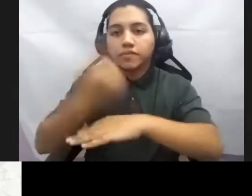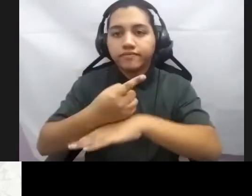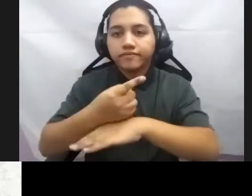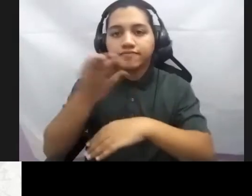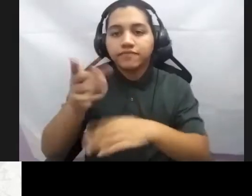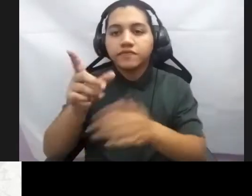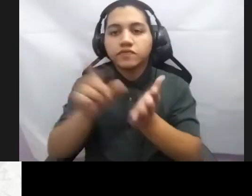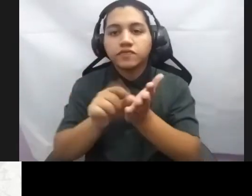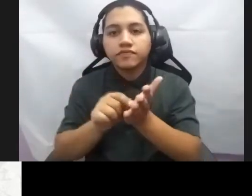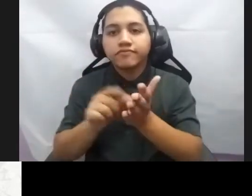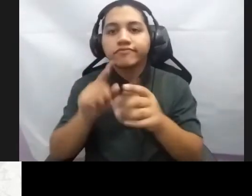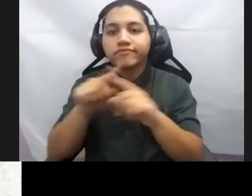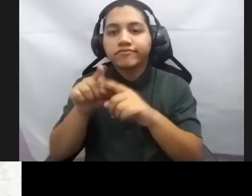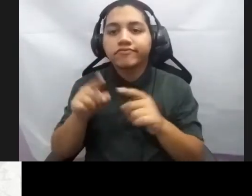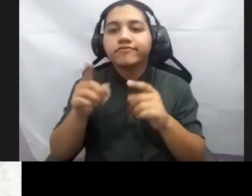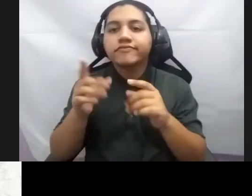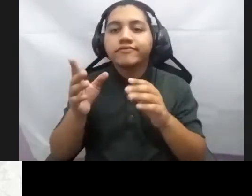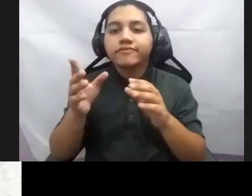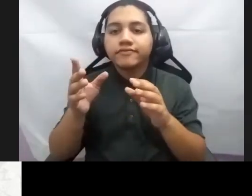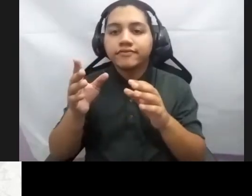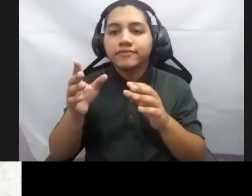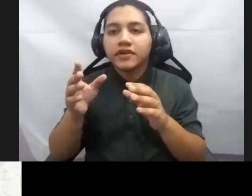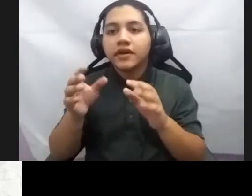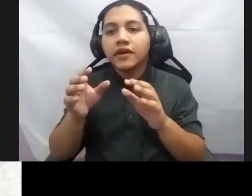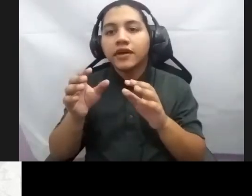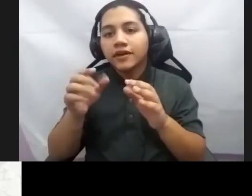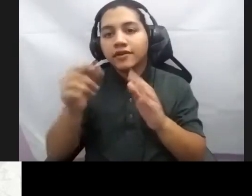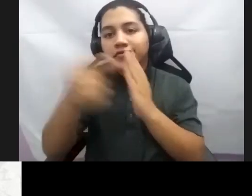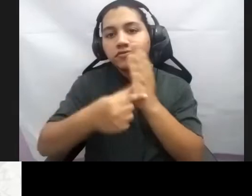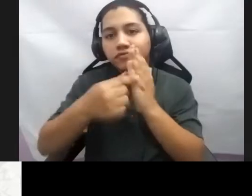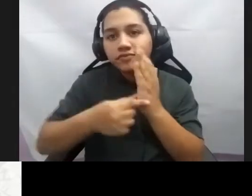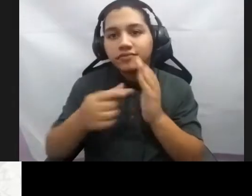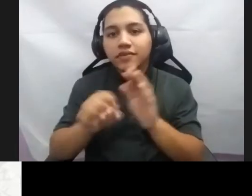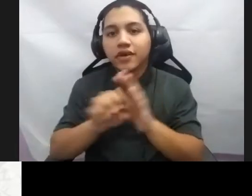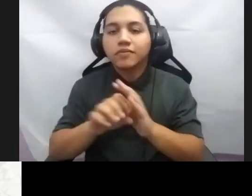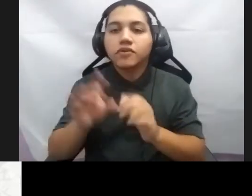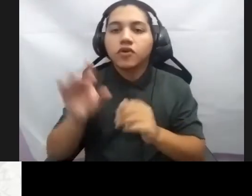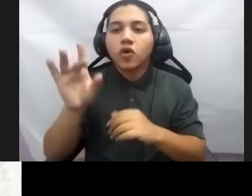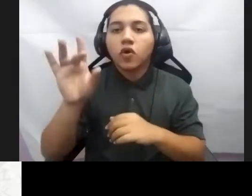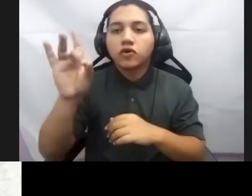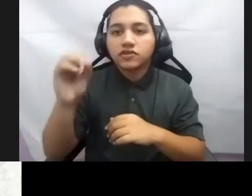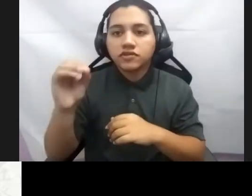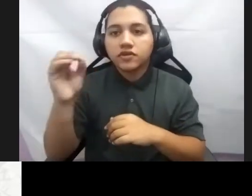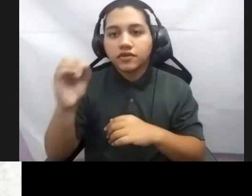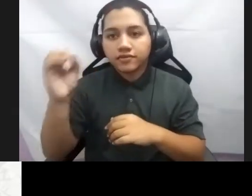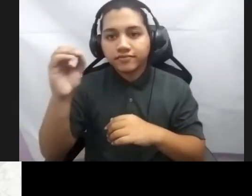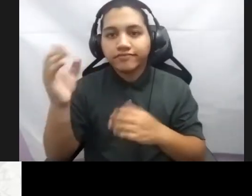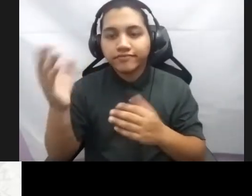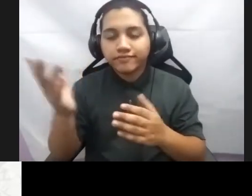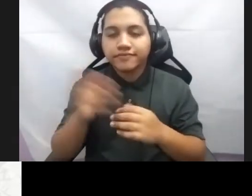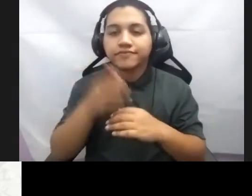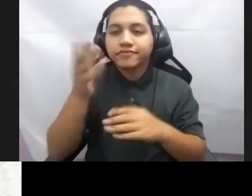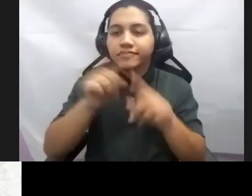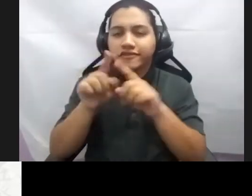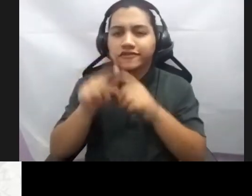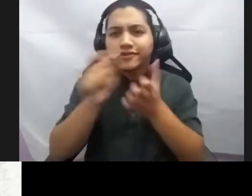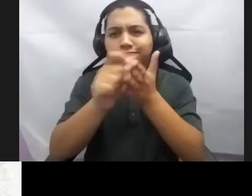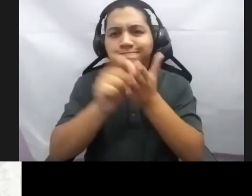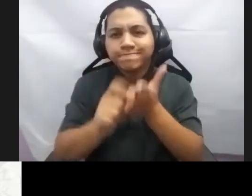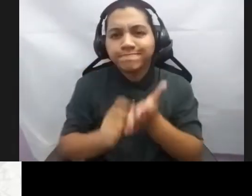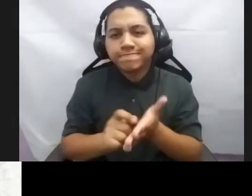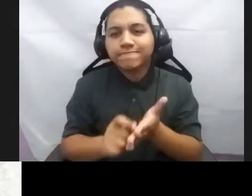revistas digitales tales como 80 Grados y Cruce. Es autor de varios artículos académicos en revistas especializadas